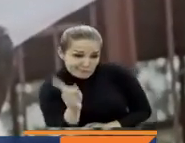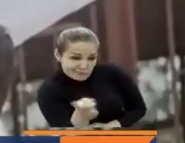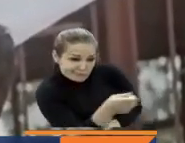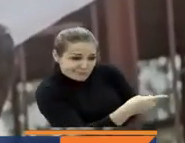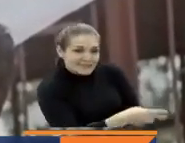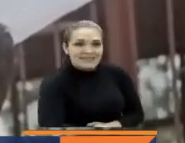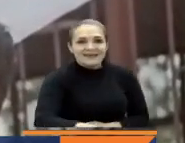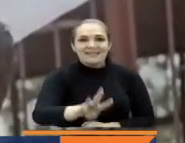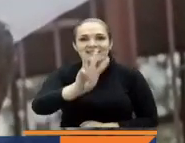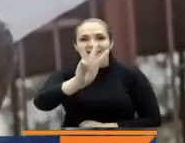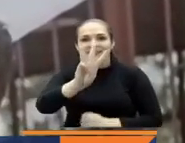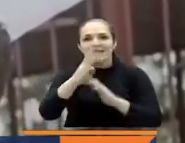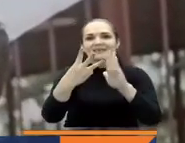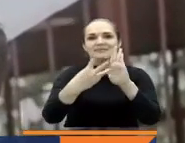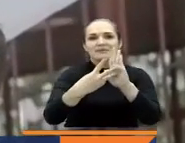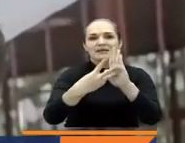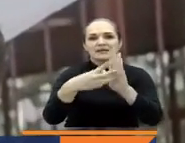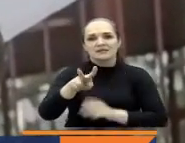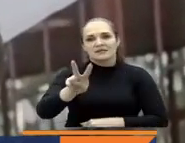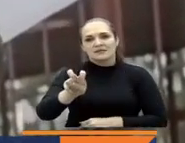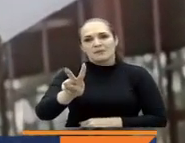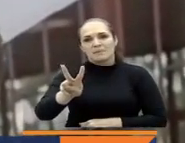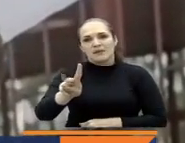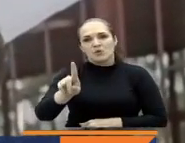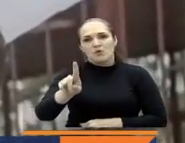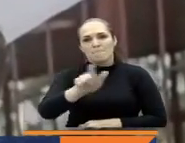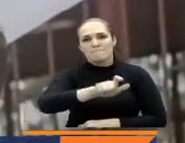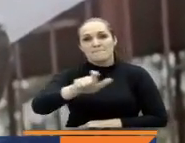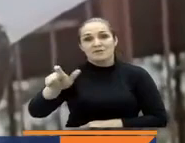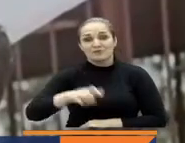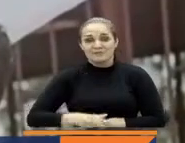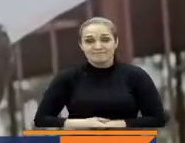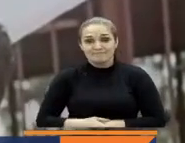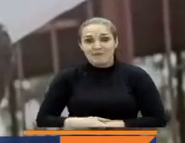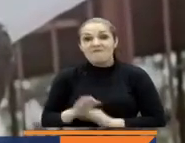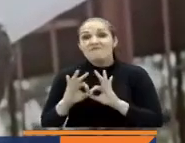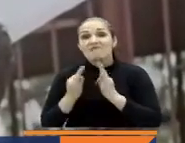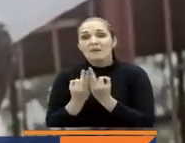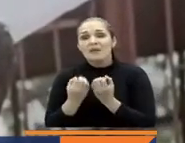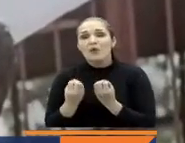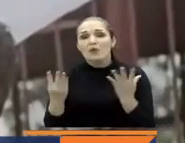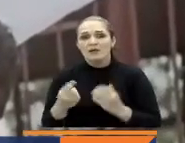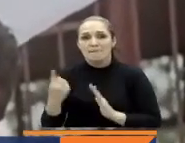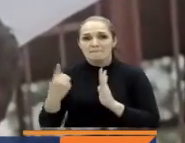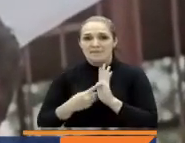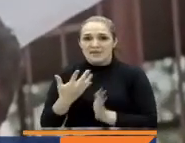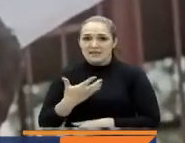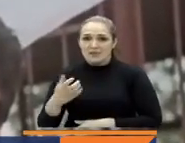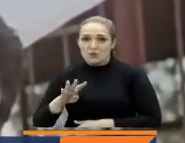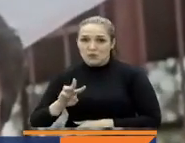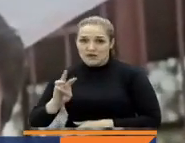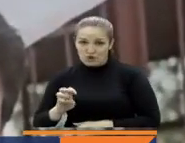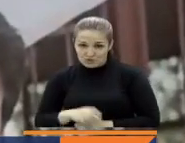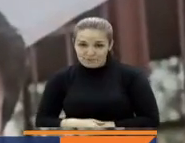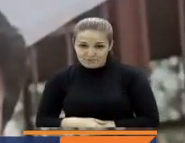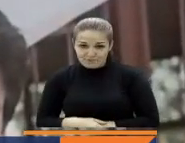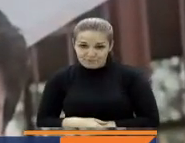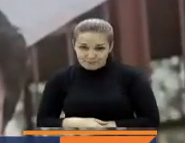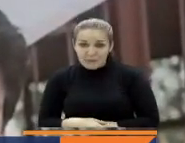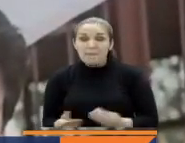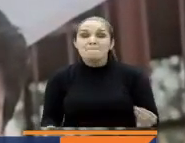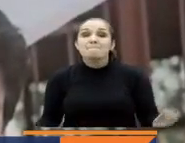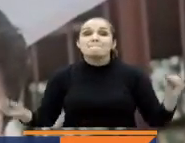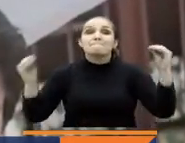3.721 persona, 1.548 familias. Adicional a esto tenemos 14